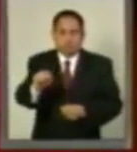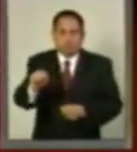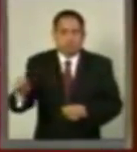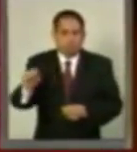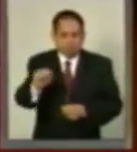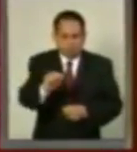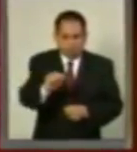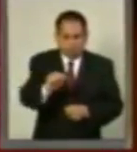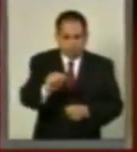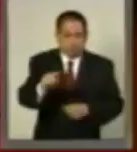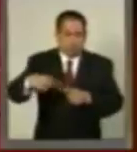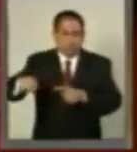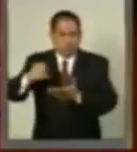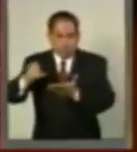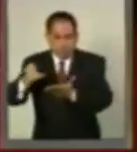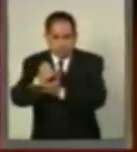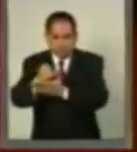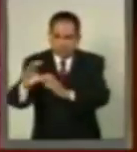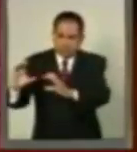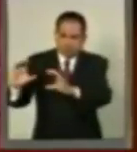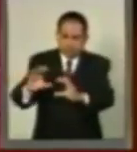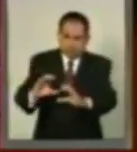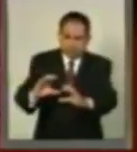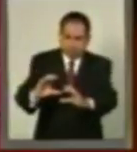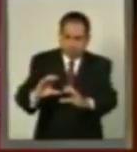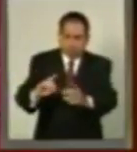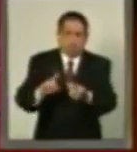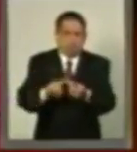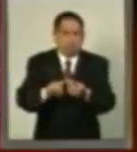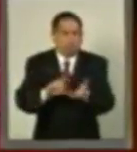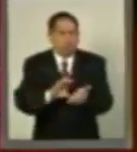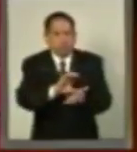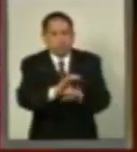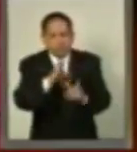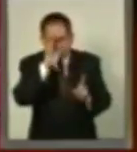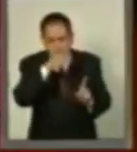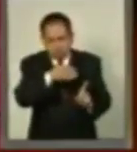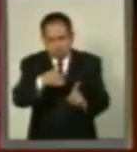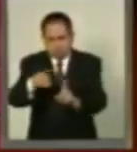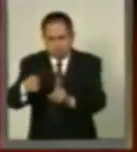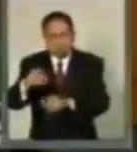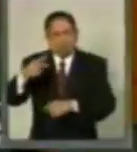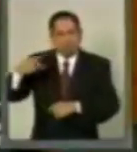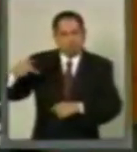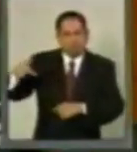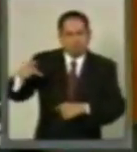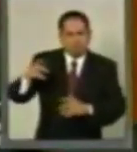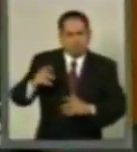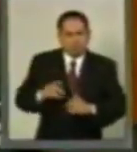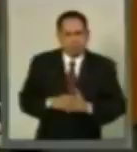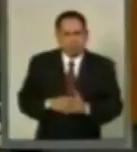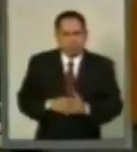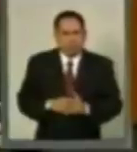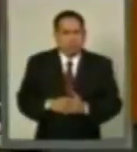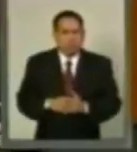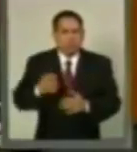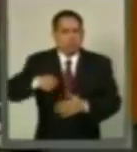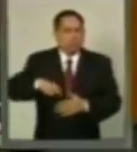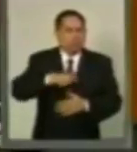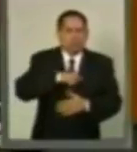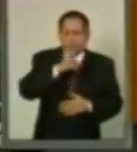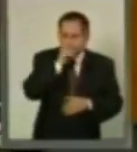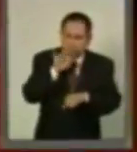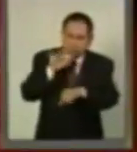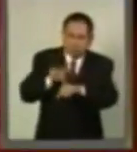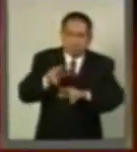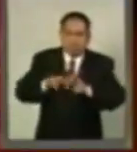lo deciden a dónde será su objetivo a llegar esos recursos, y nosotros por supuesto no